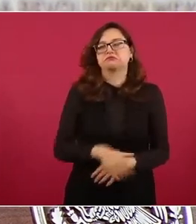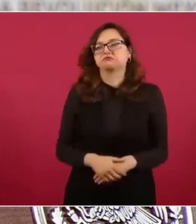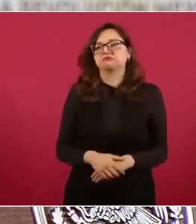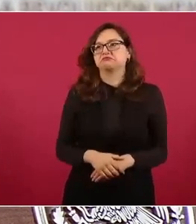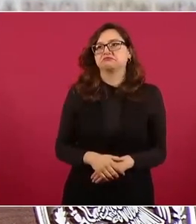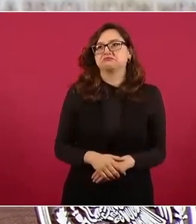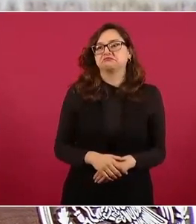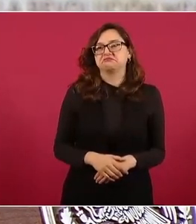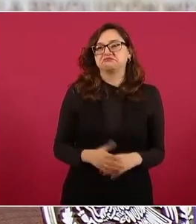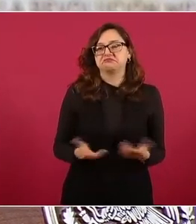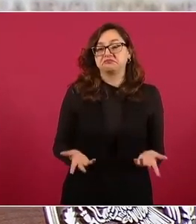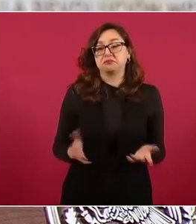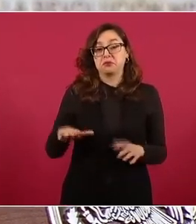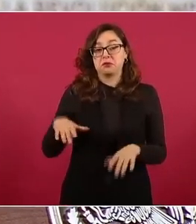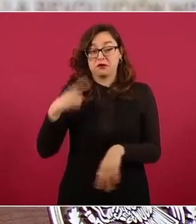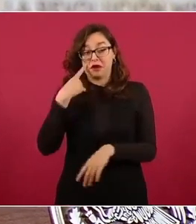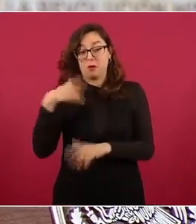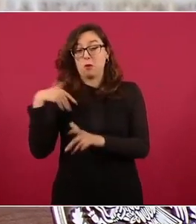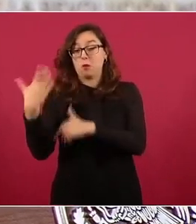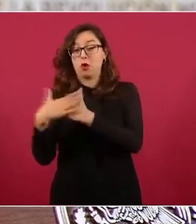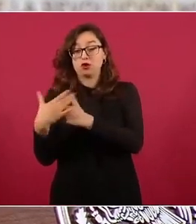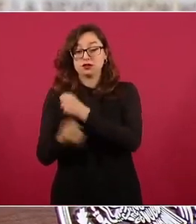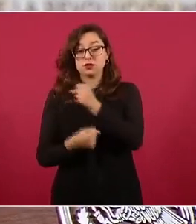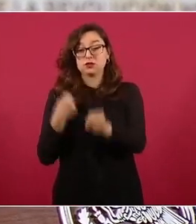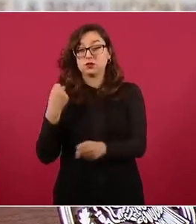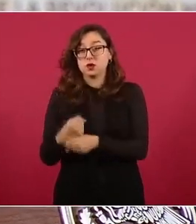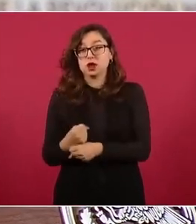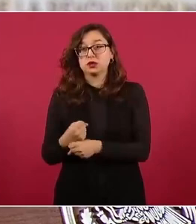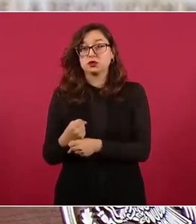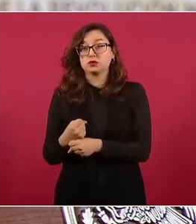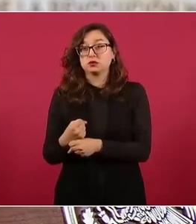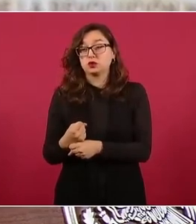A mediados del año próximo tenemos ya